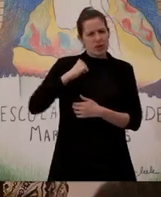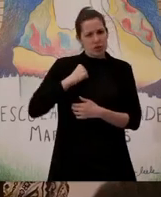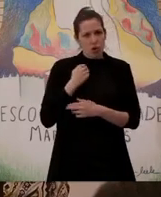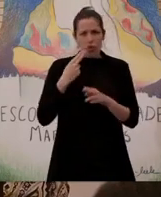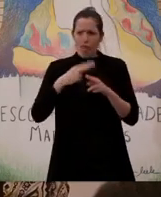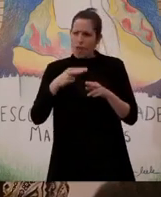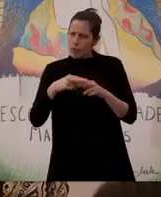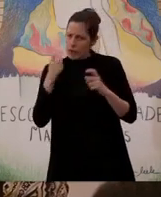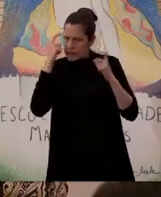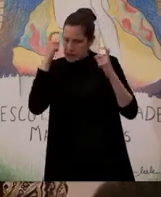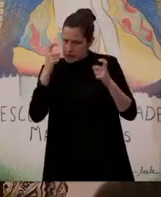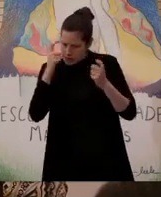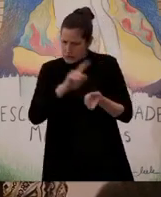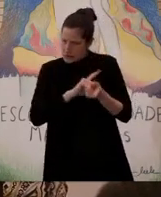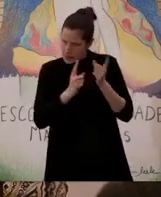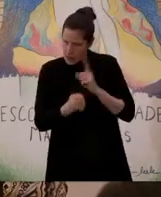Costa